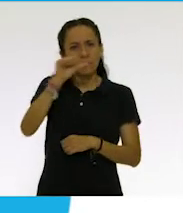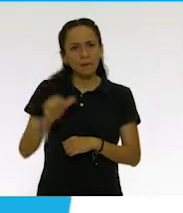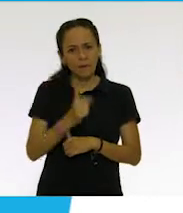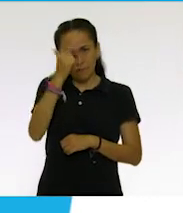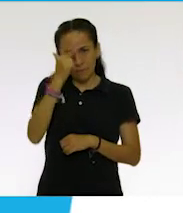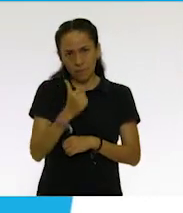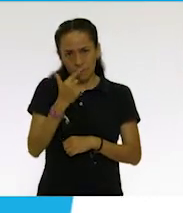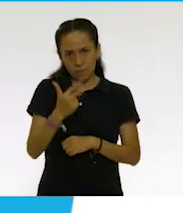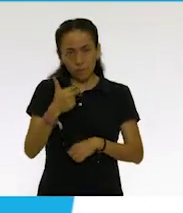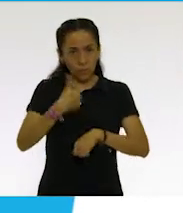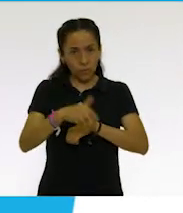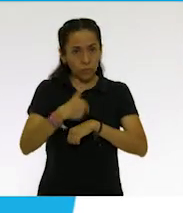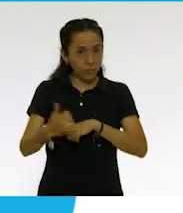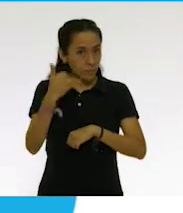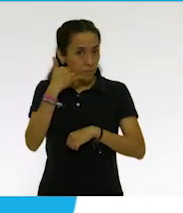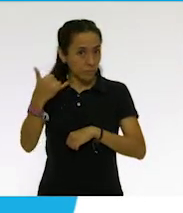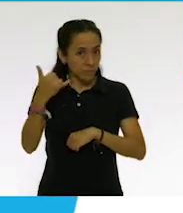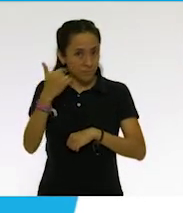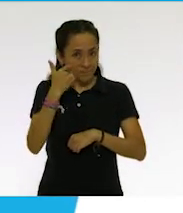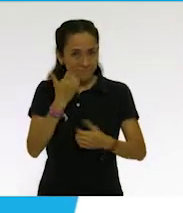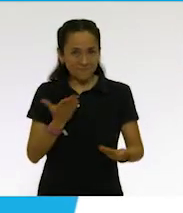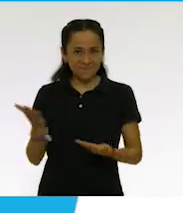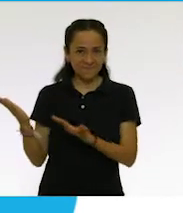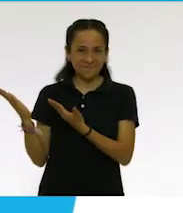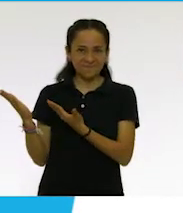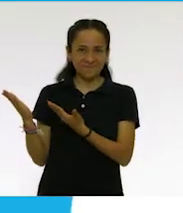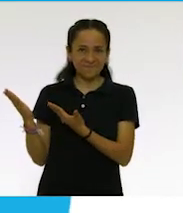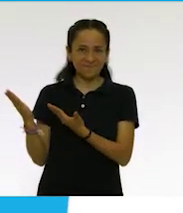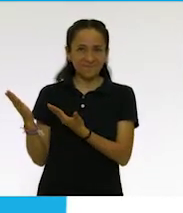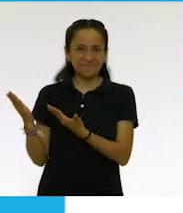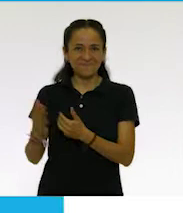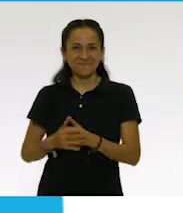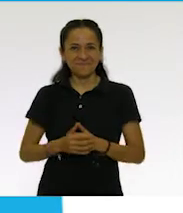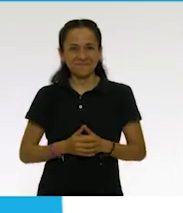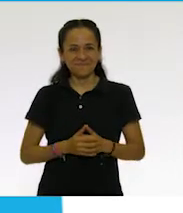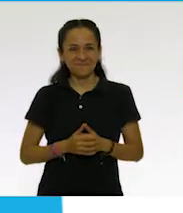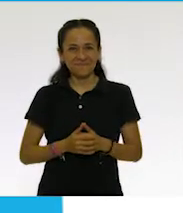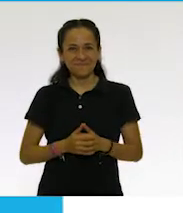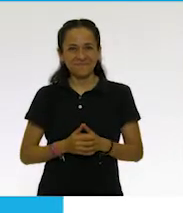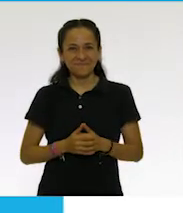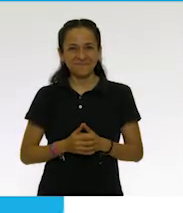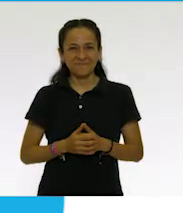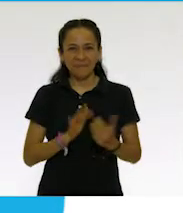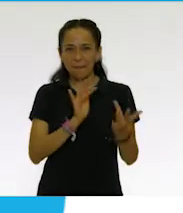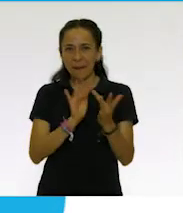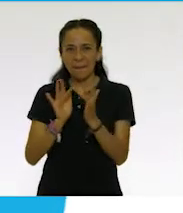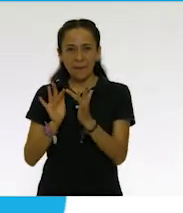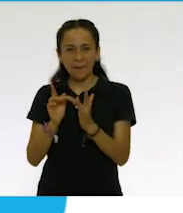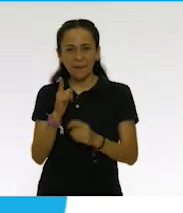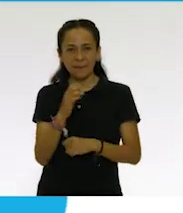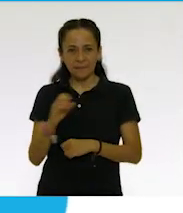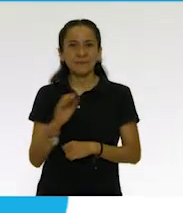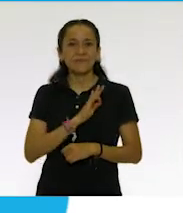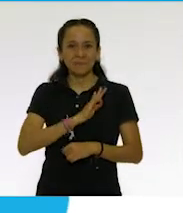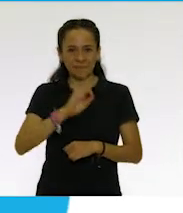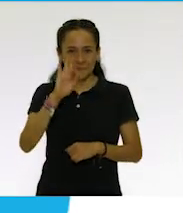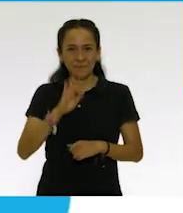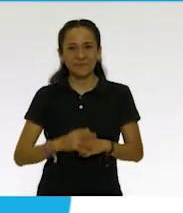teléfono 55 41 72 04 13. 100 líneas.